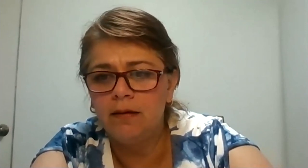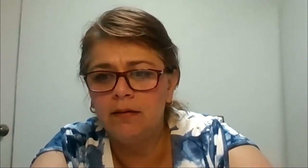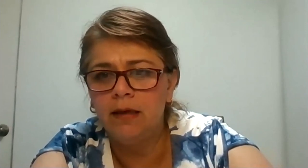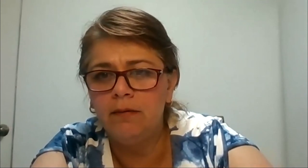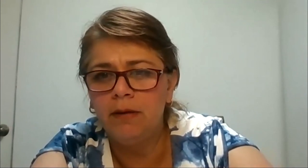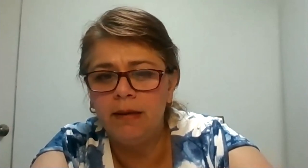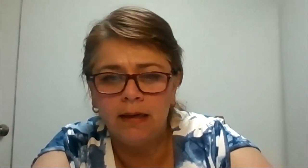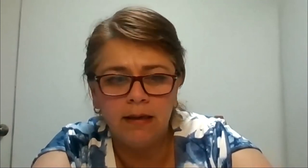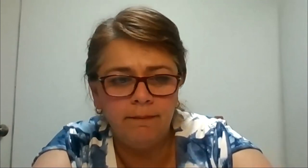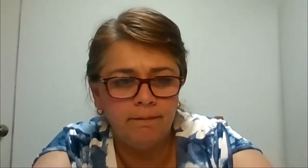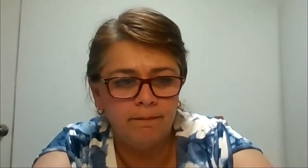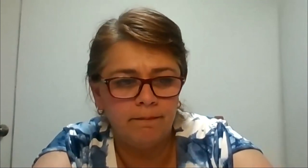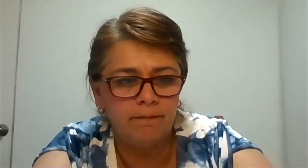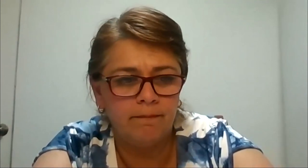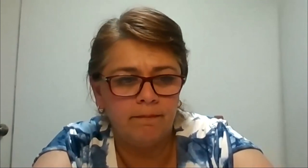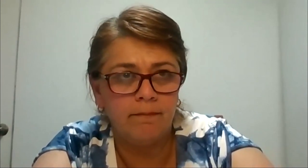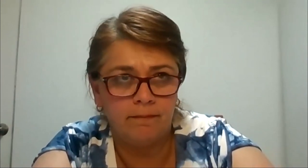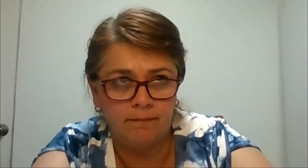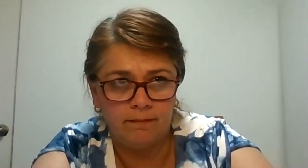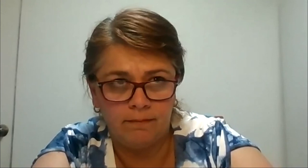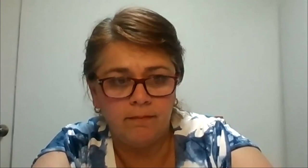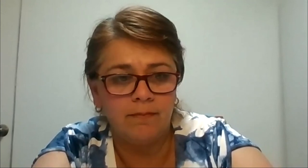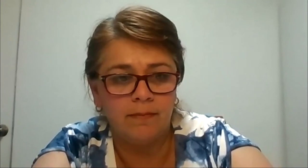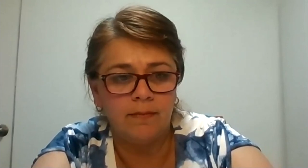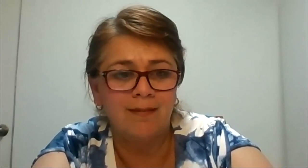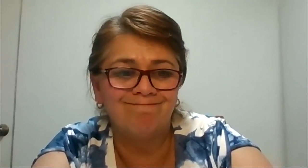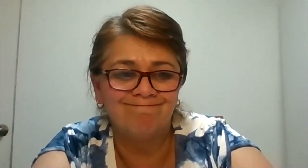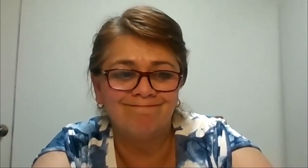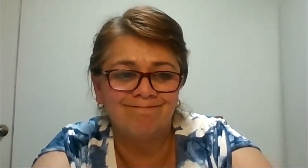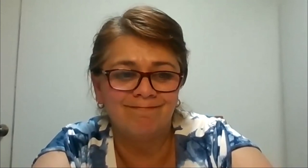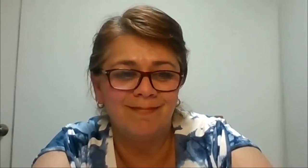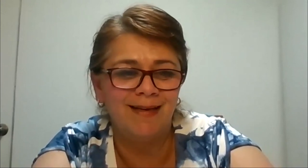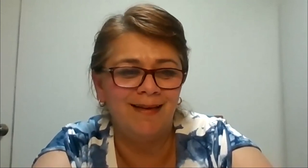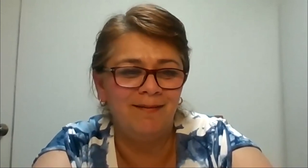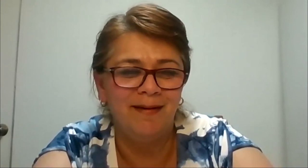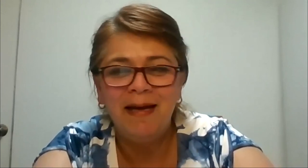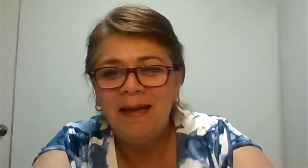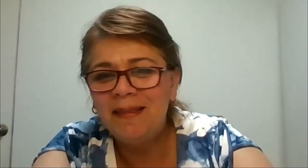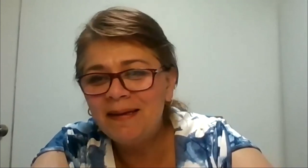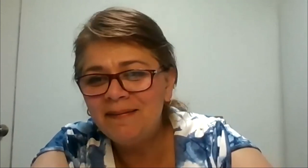Déjenme ver aquí.